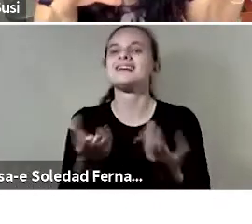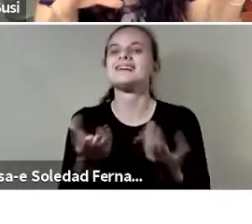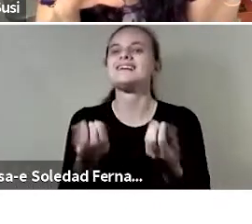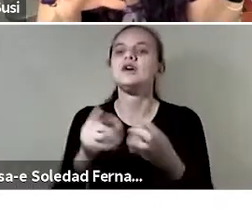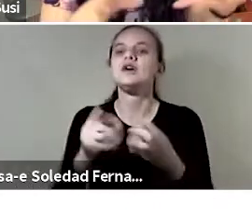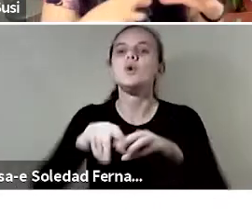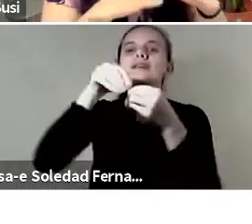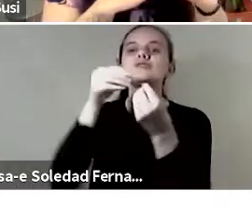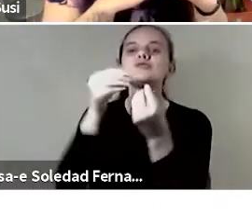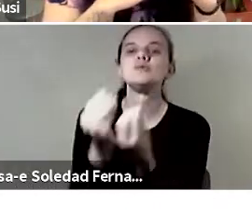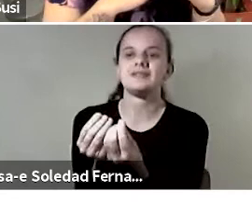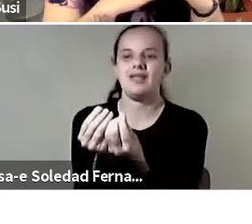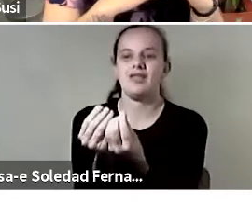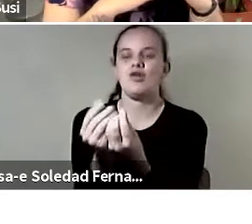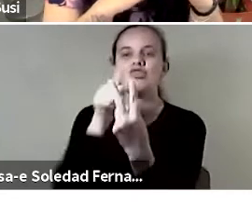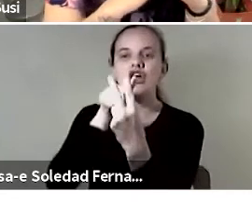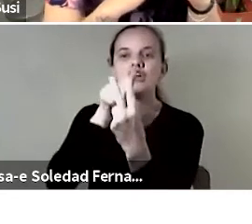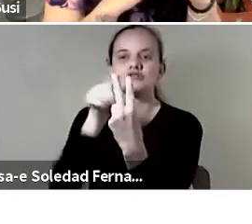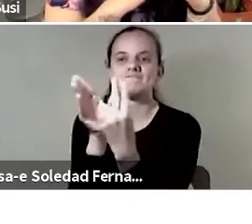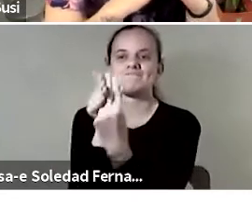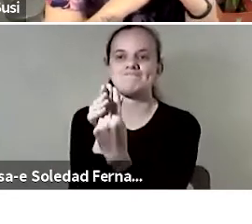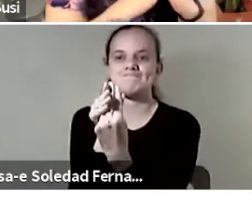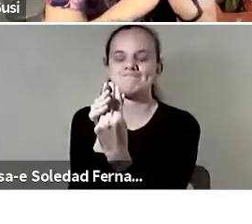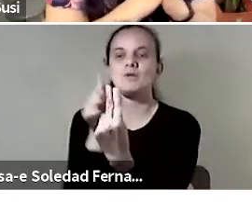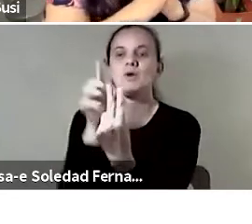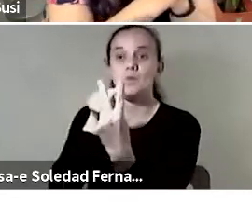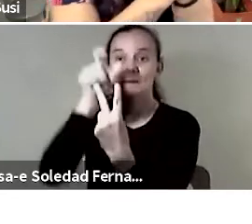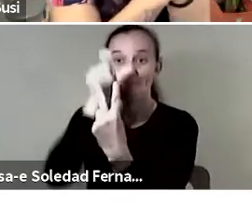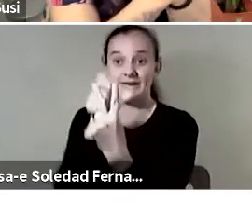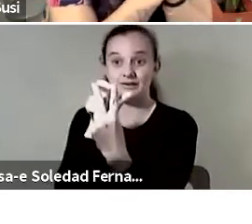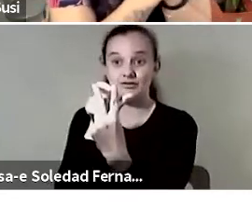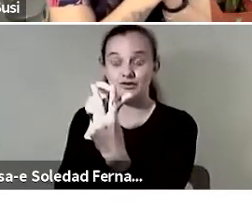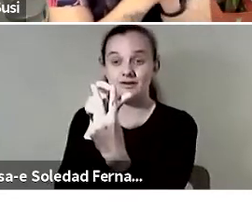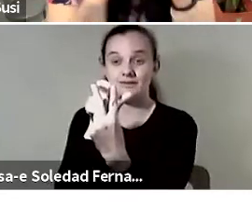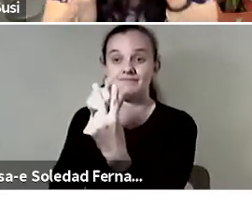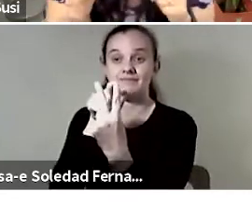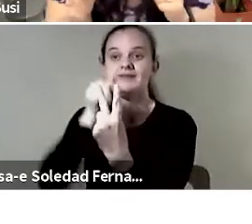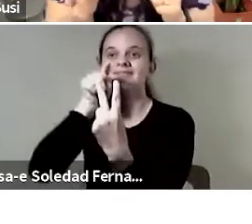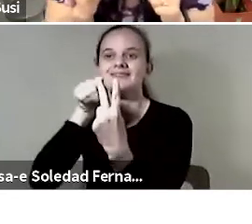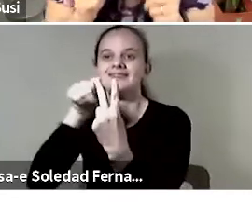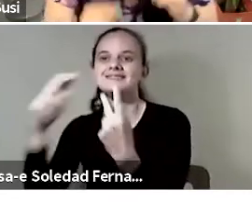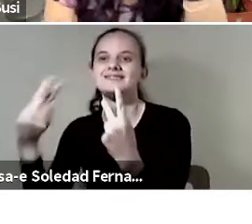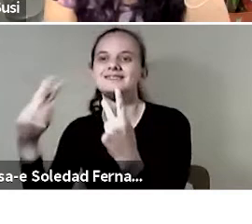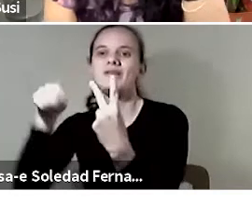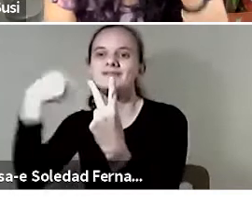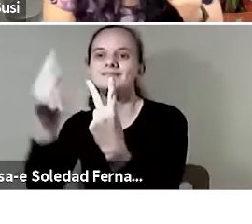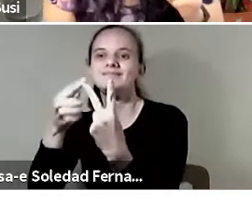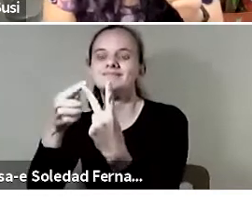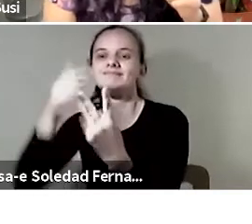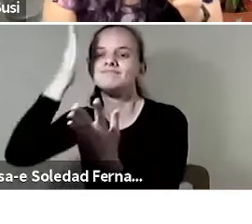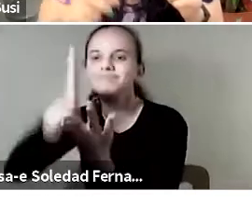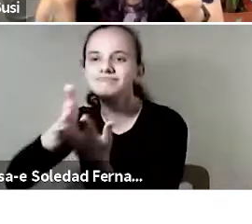como definición, hablamos de un resultado, la discapacidad es el resultado de dos factores.